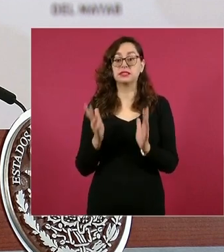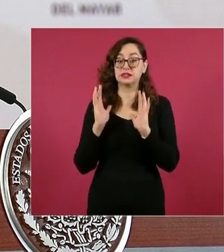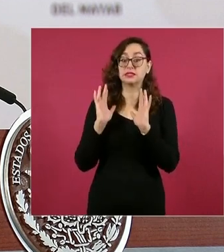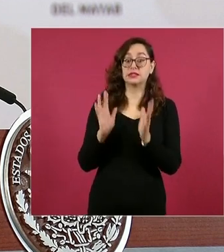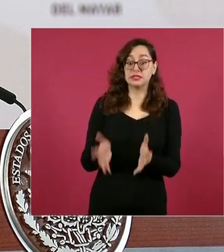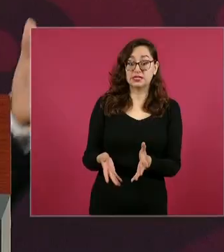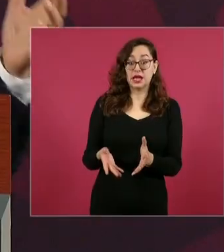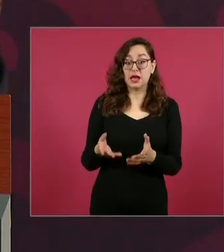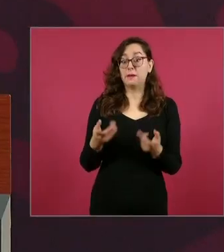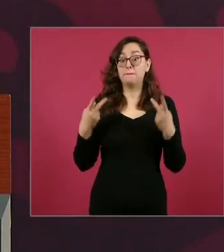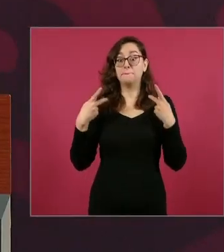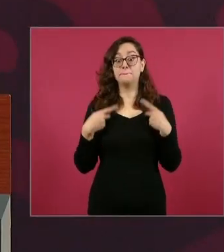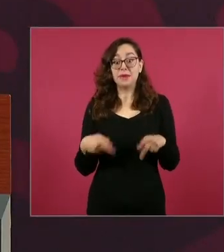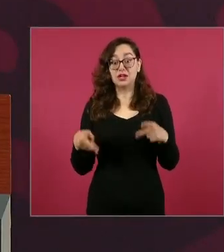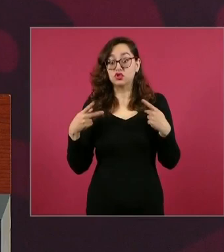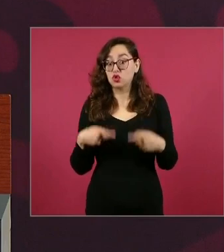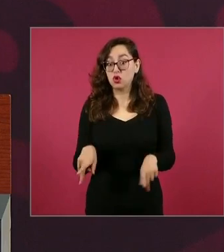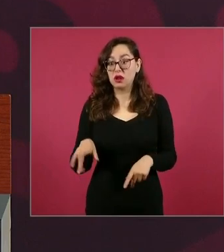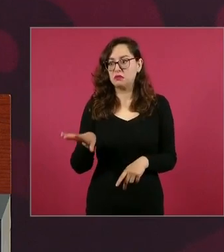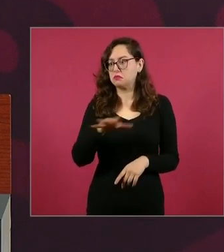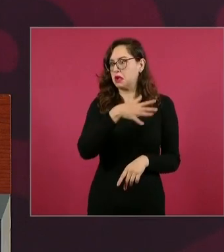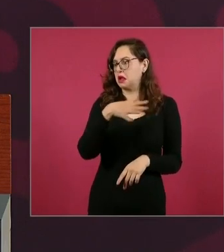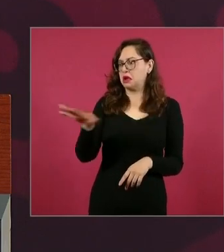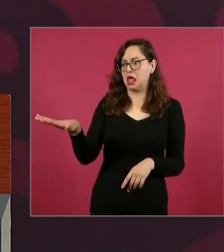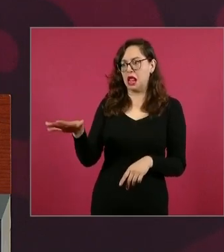sitios donde